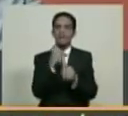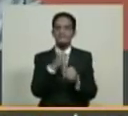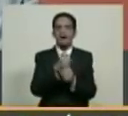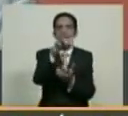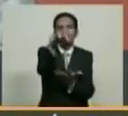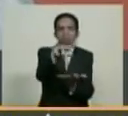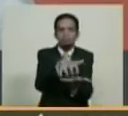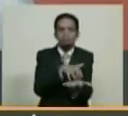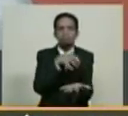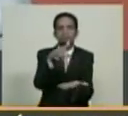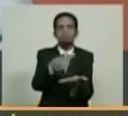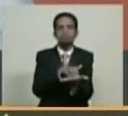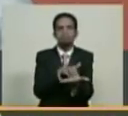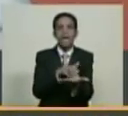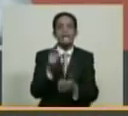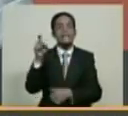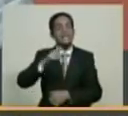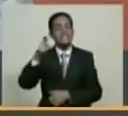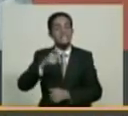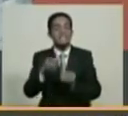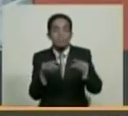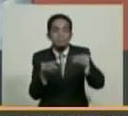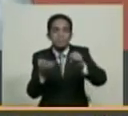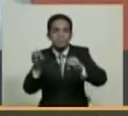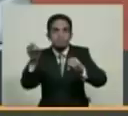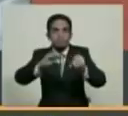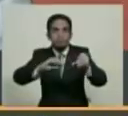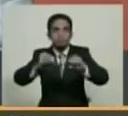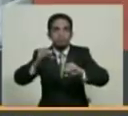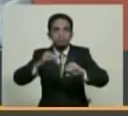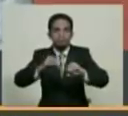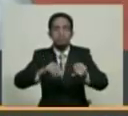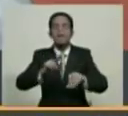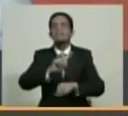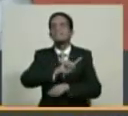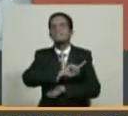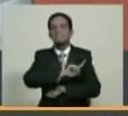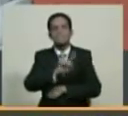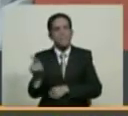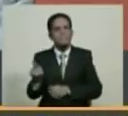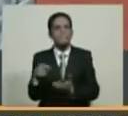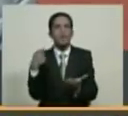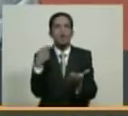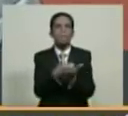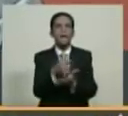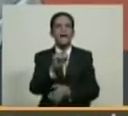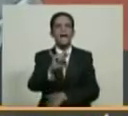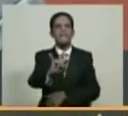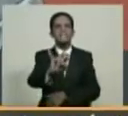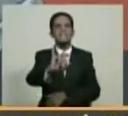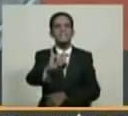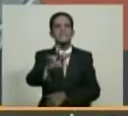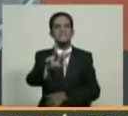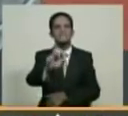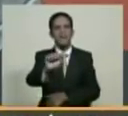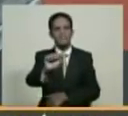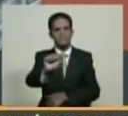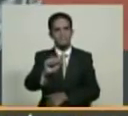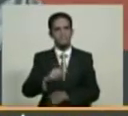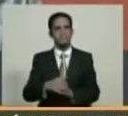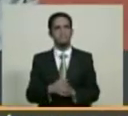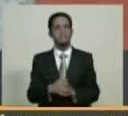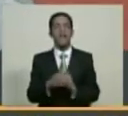industria pequeña y mediana industria, va a gozar de la exoneración del IVA para todos los componentes necesarios en materia de agroquímicos.